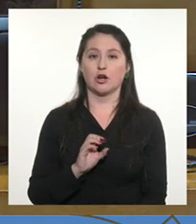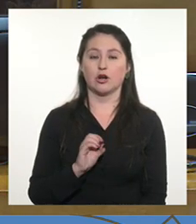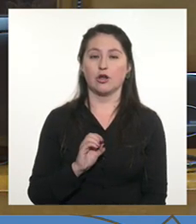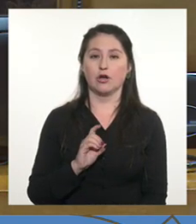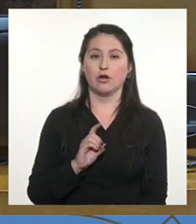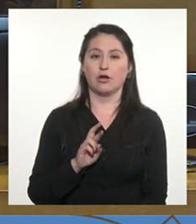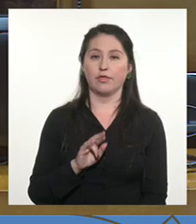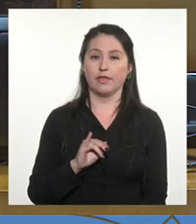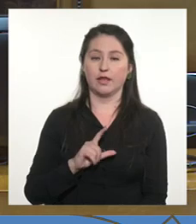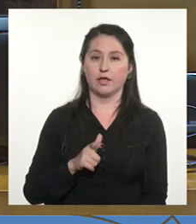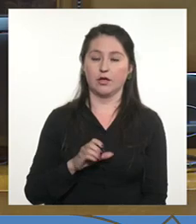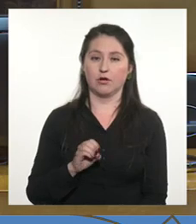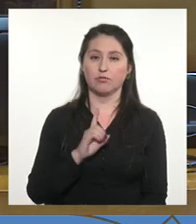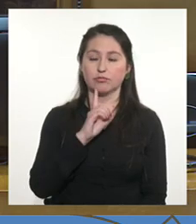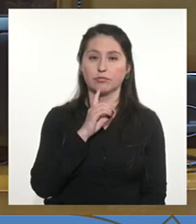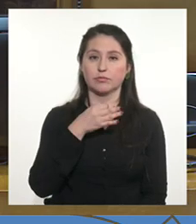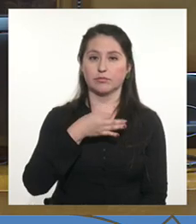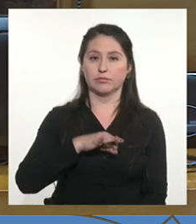palabra